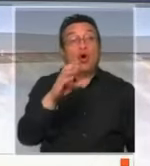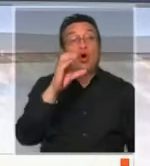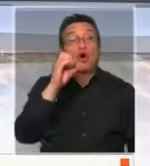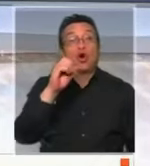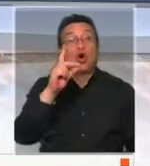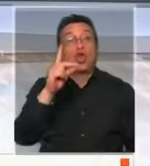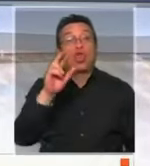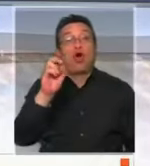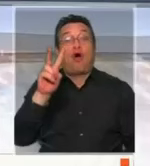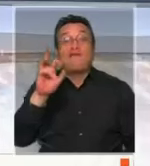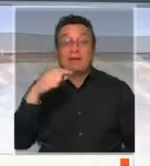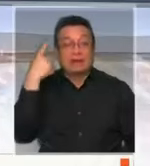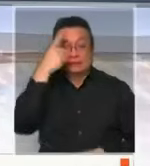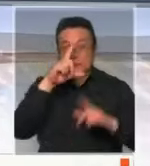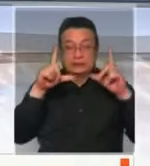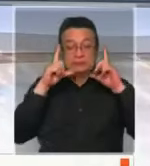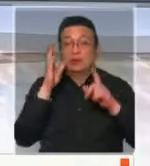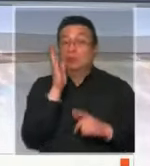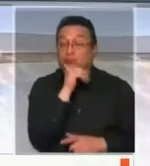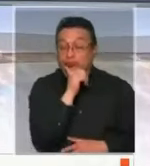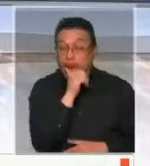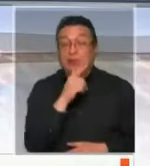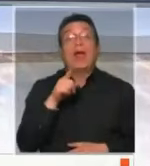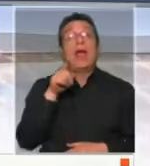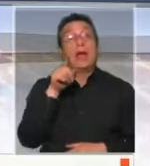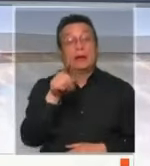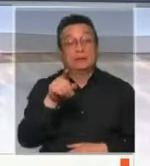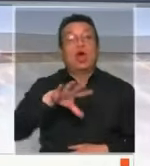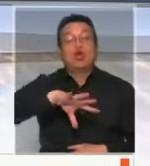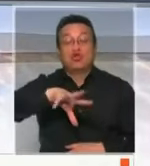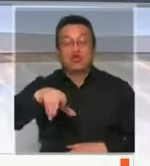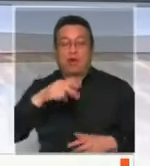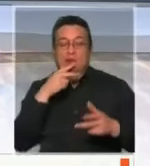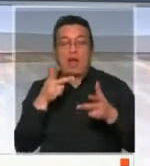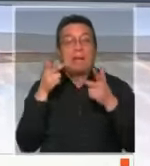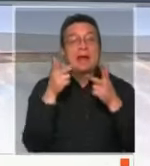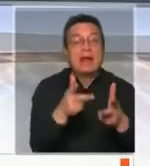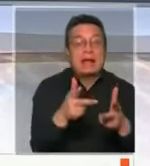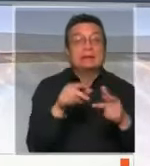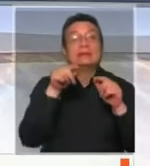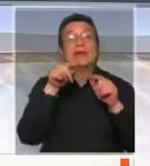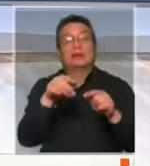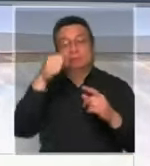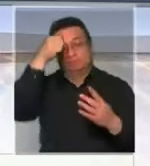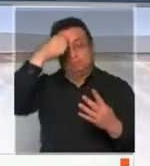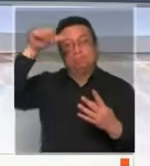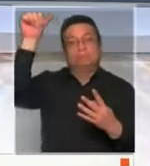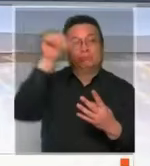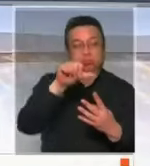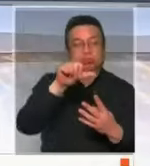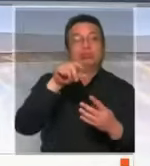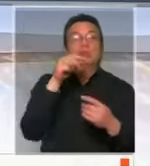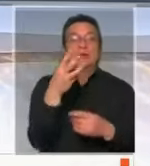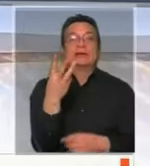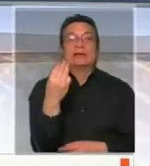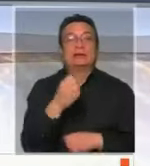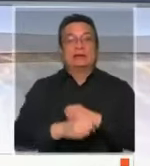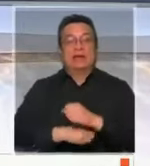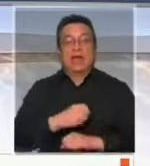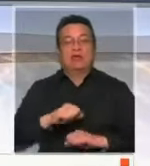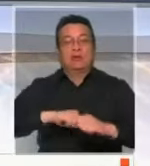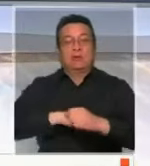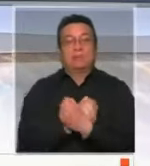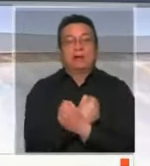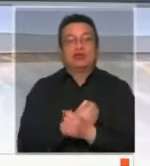su fotografía, Isaac Córdoba Lagos, robo con intimidación, condenado a 13 años de